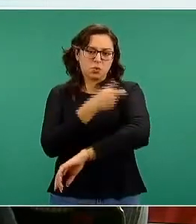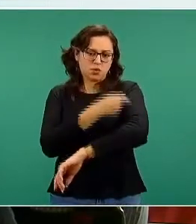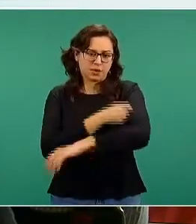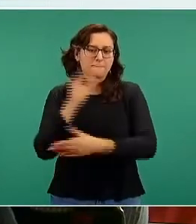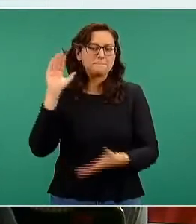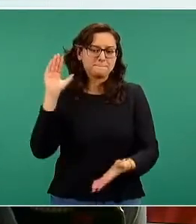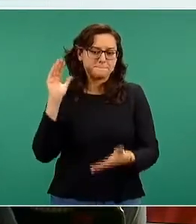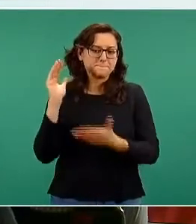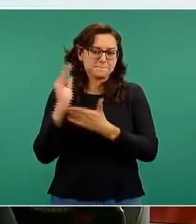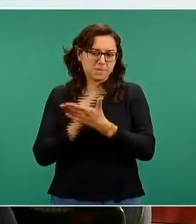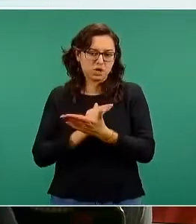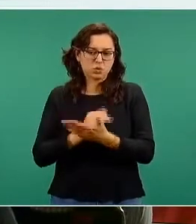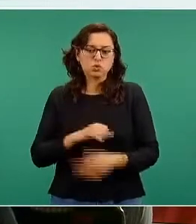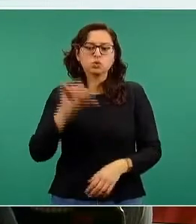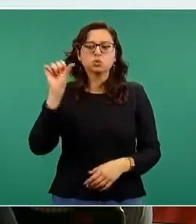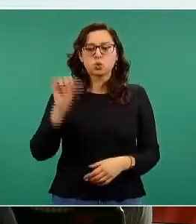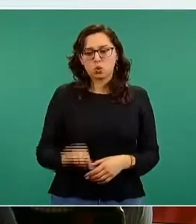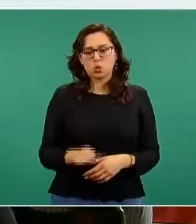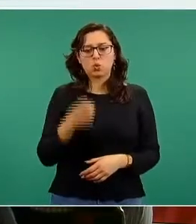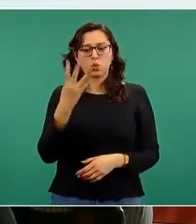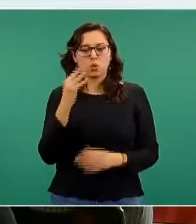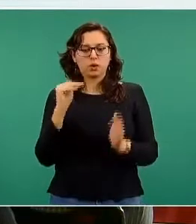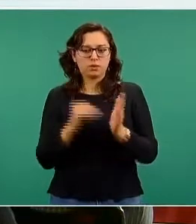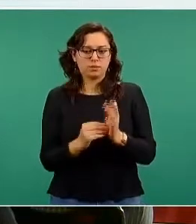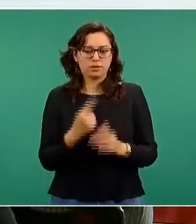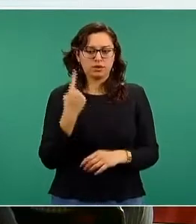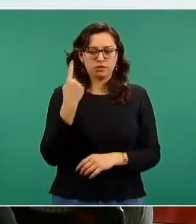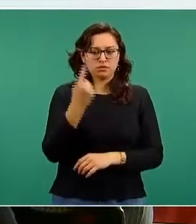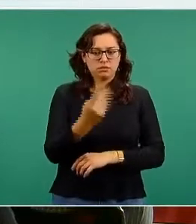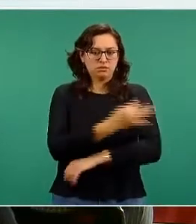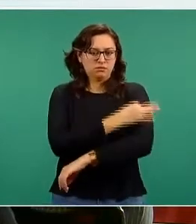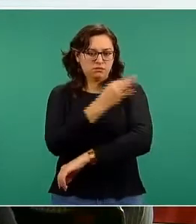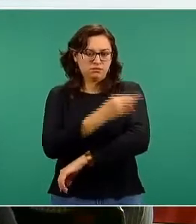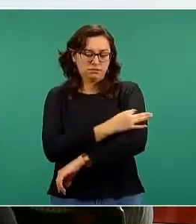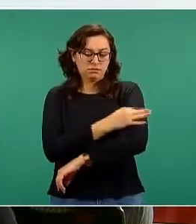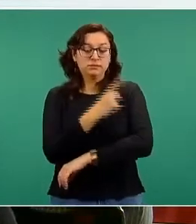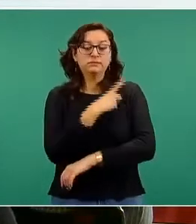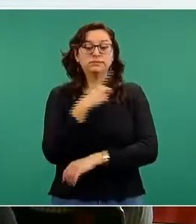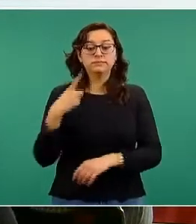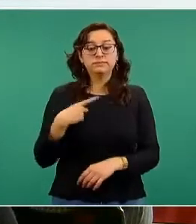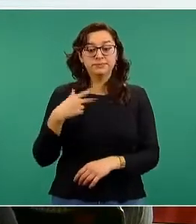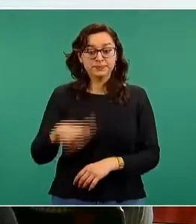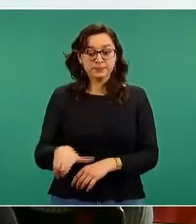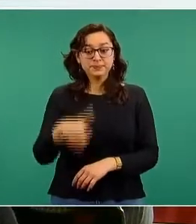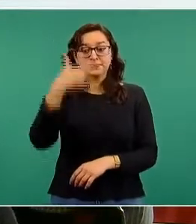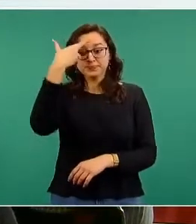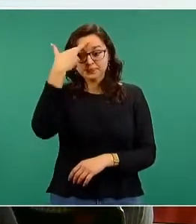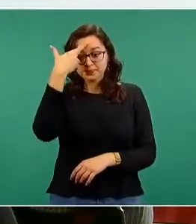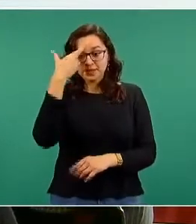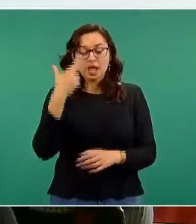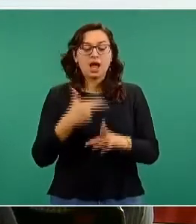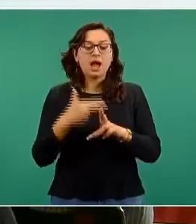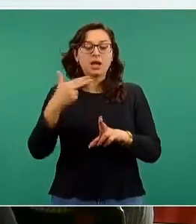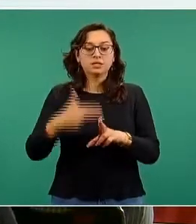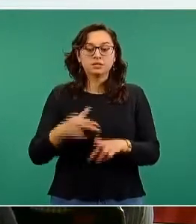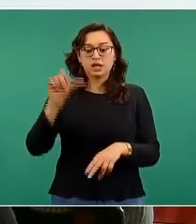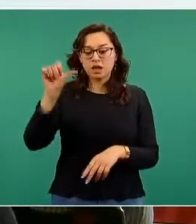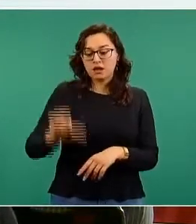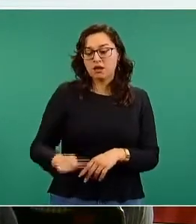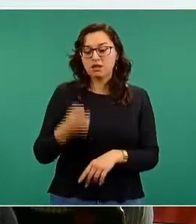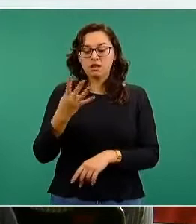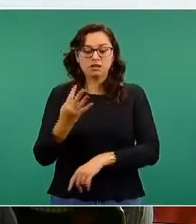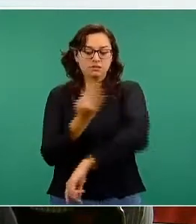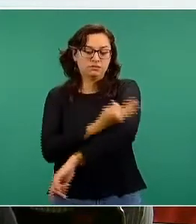Hoy 4,001 fueron las dosis aplicadas reportadas. Recordar que esto es hasta el corte de información de las 16